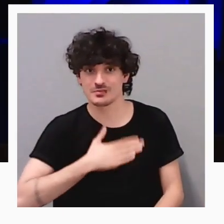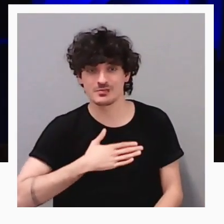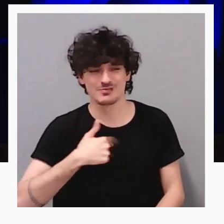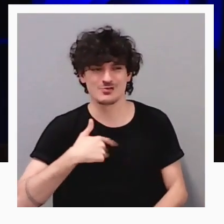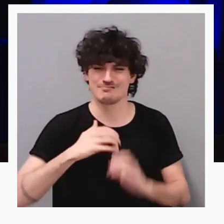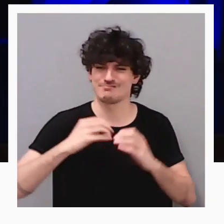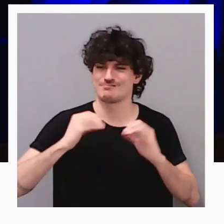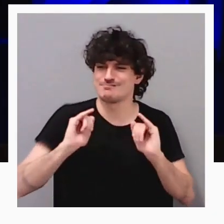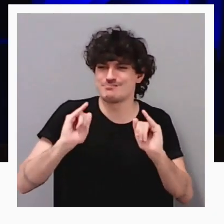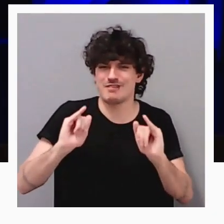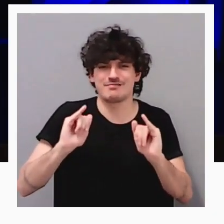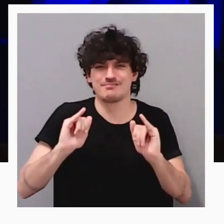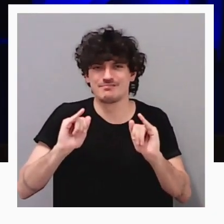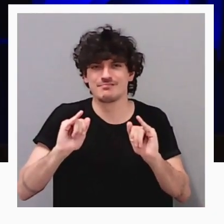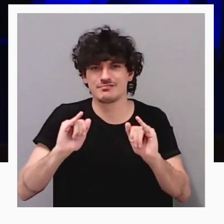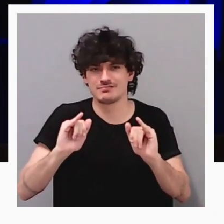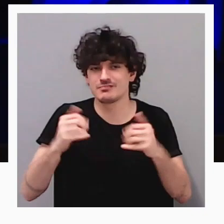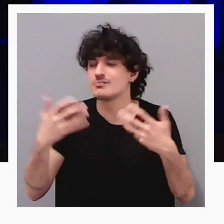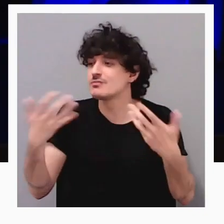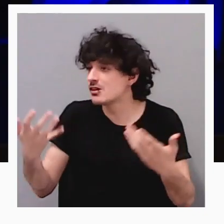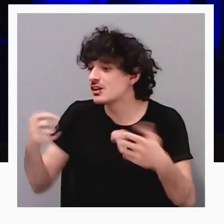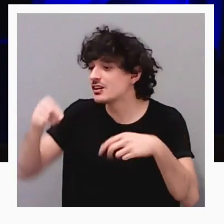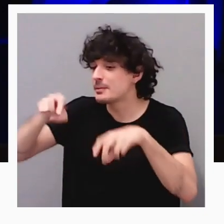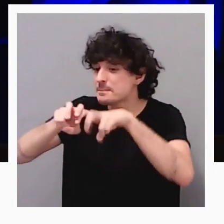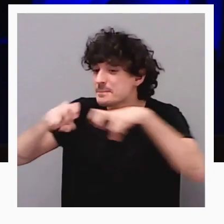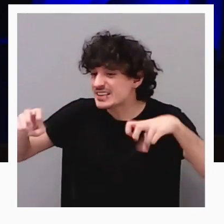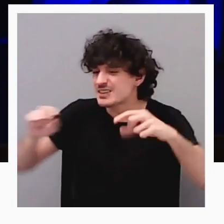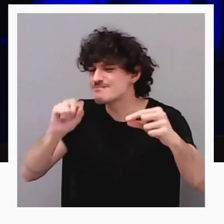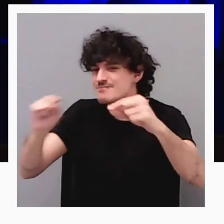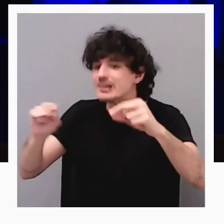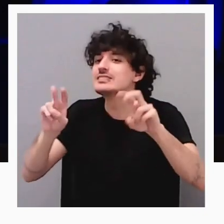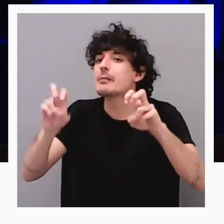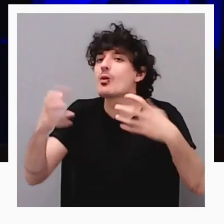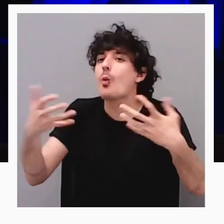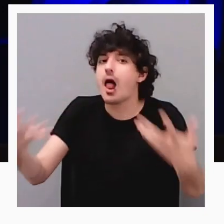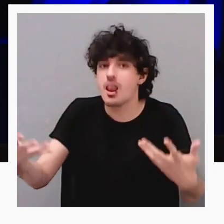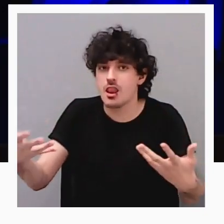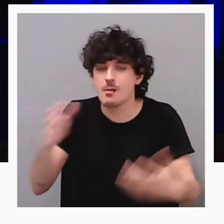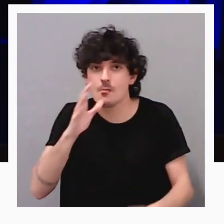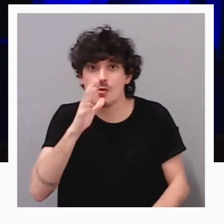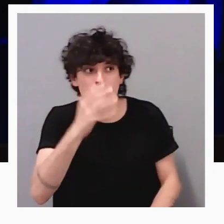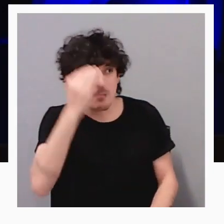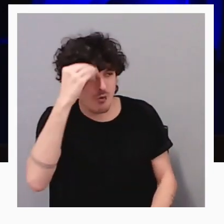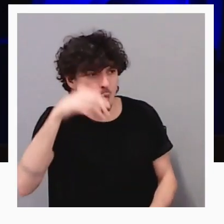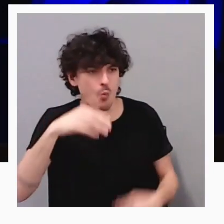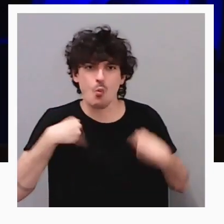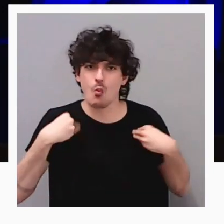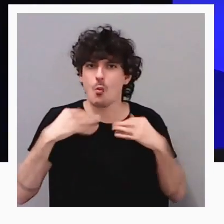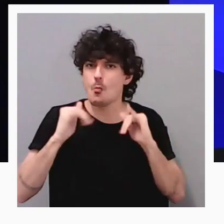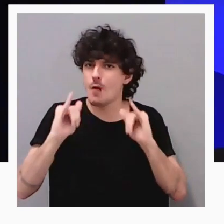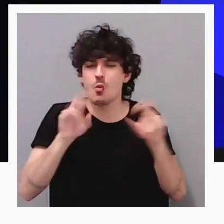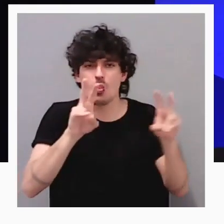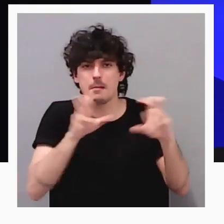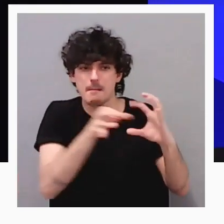que lo voy a pasar ahora, creo. ¿Cuál va a ser el tema de esta mesa redonda? Por eso te decía que creo que lo voy a pasar mejor porque es un tema que me toca muy directamente, que es la